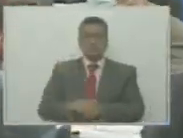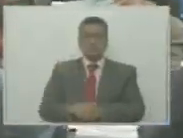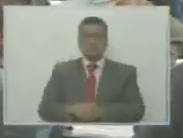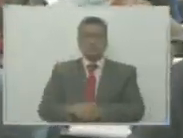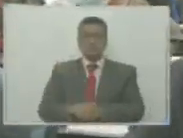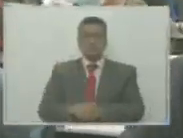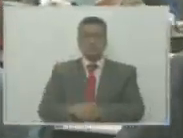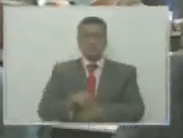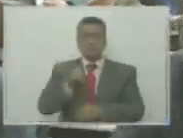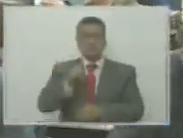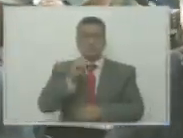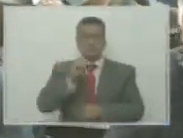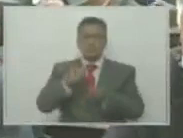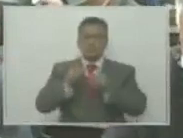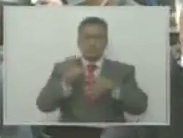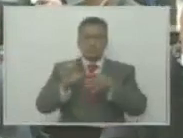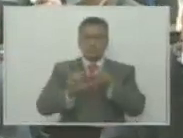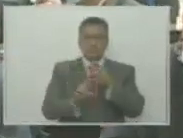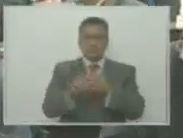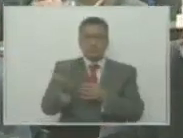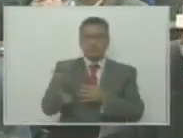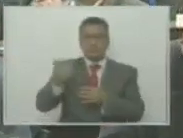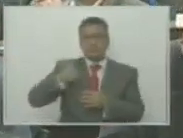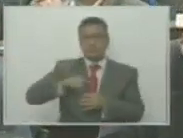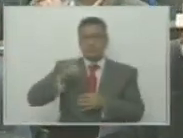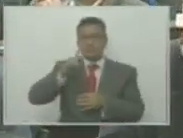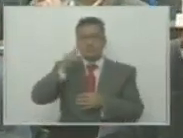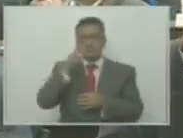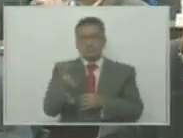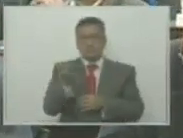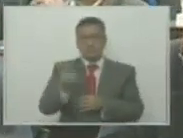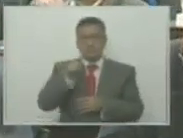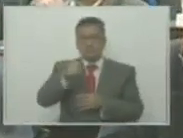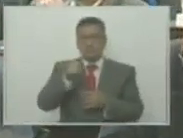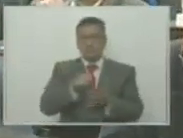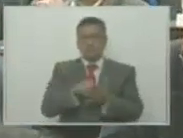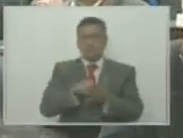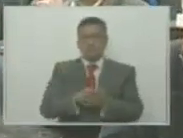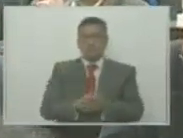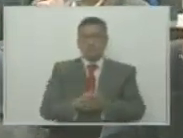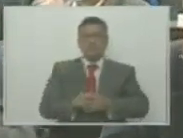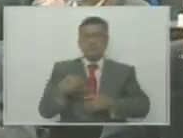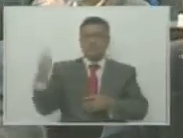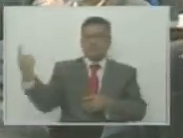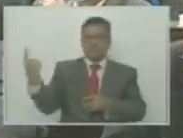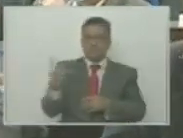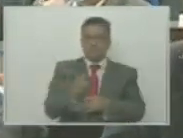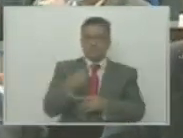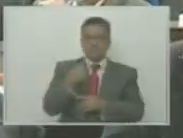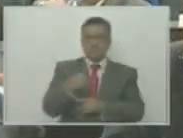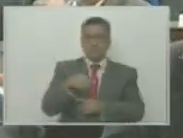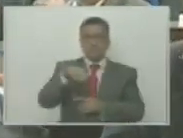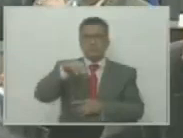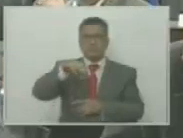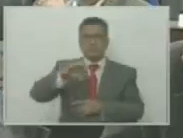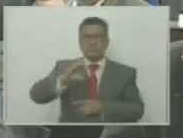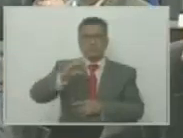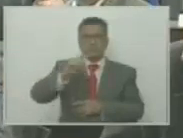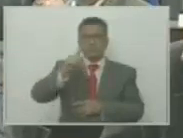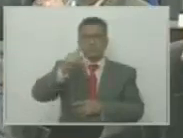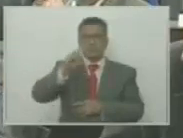Hay unos elementos importantes que tenemos que resaltar aquí. Desde la llegada de Colón a Venezuela